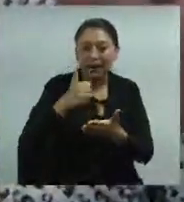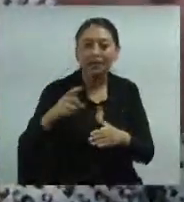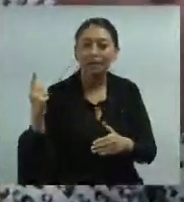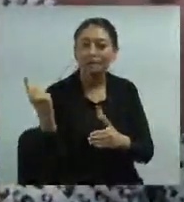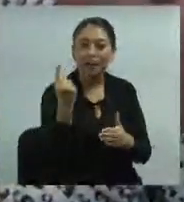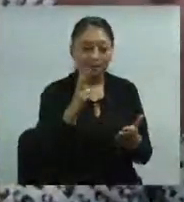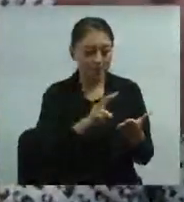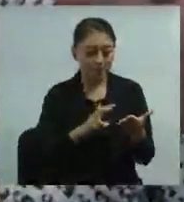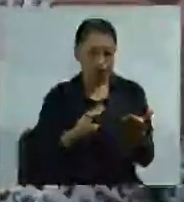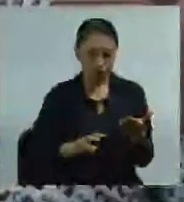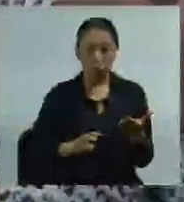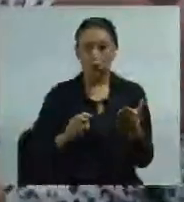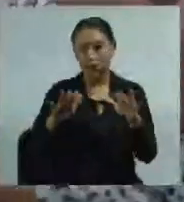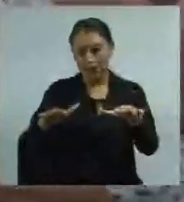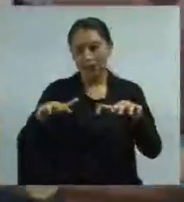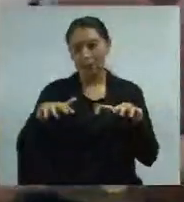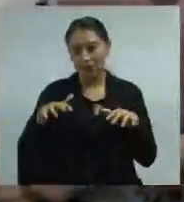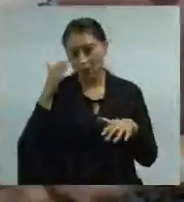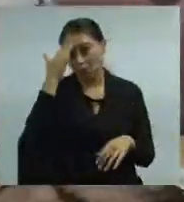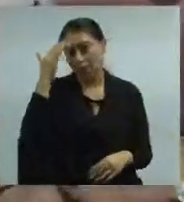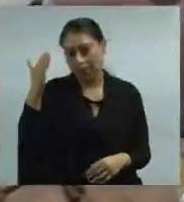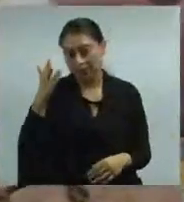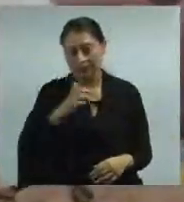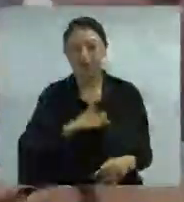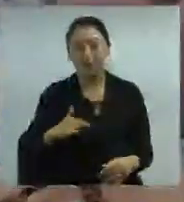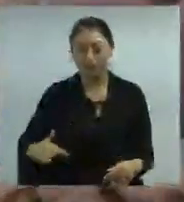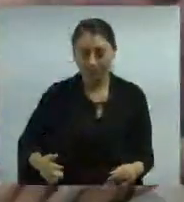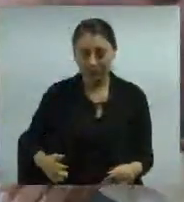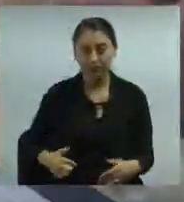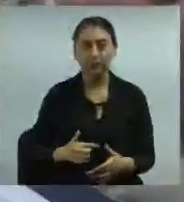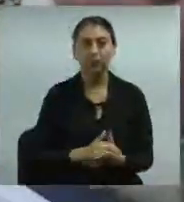primera lectura en el pleno. Gracias, señor presidente.